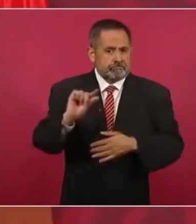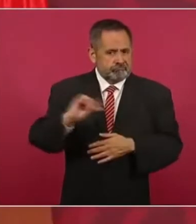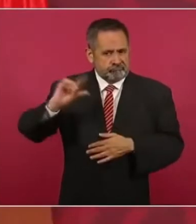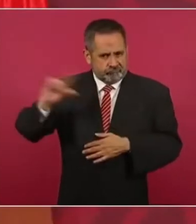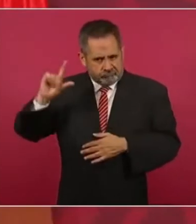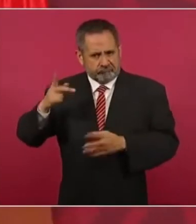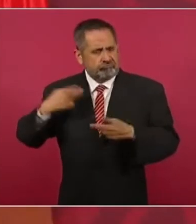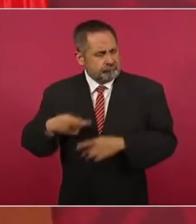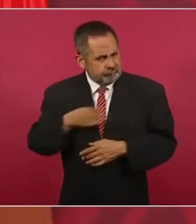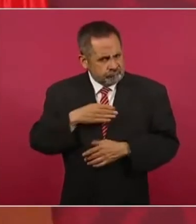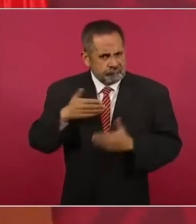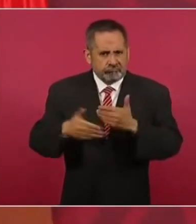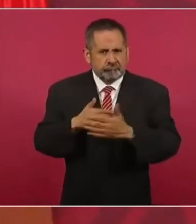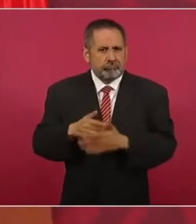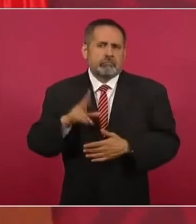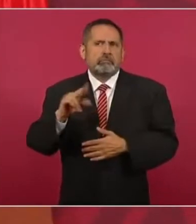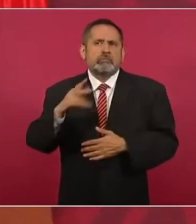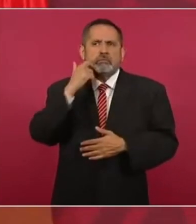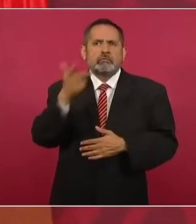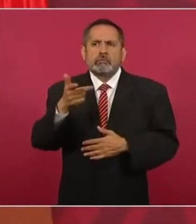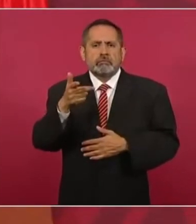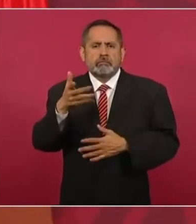buena, que no desea